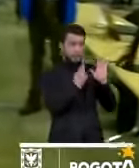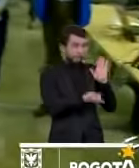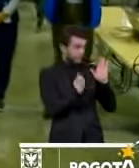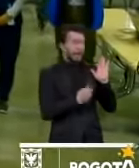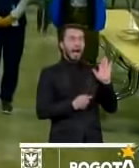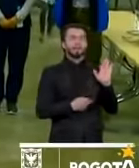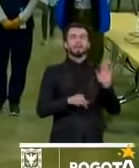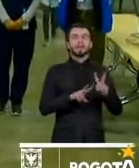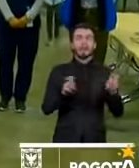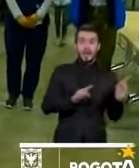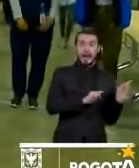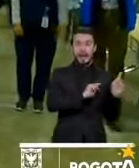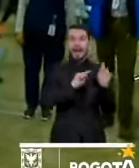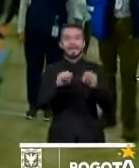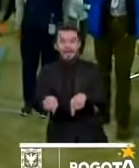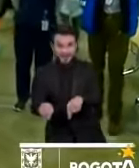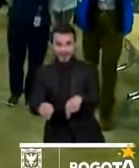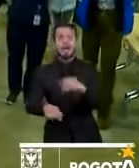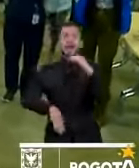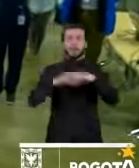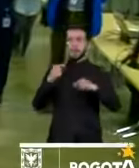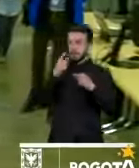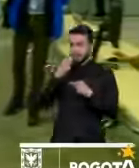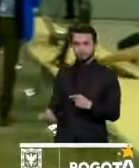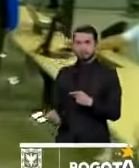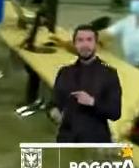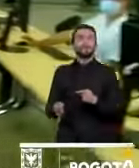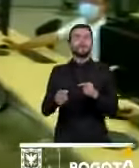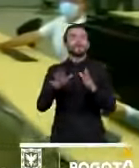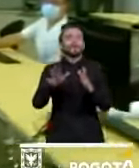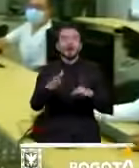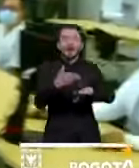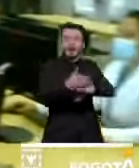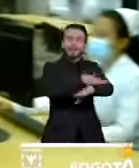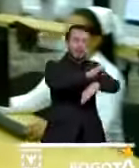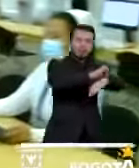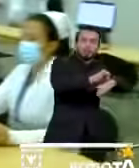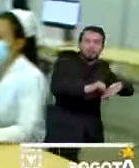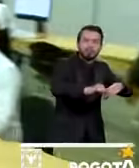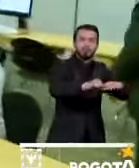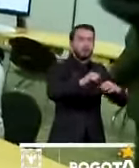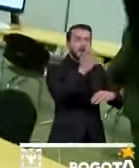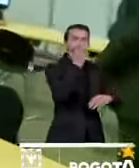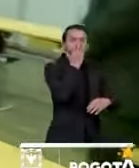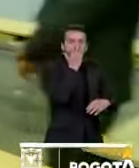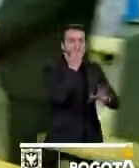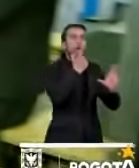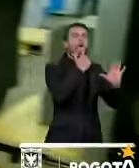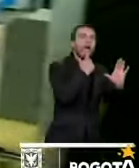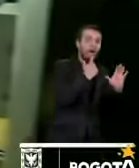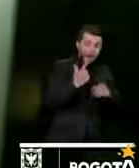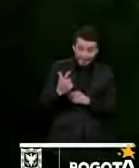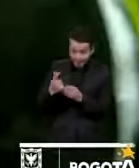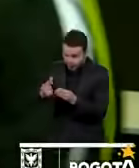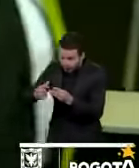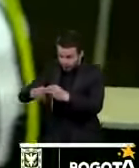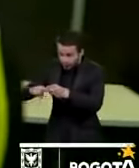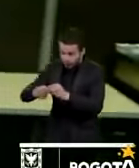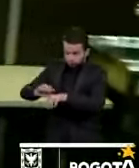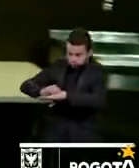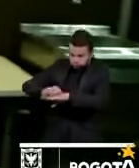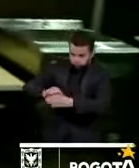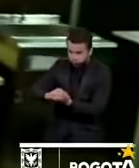sucio. Aquí es donde se lavan los elementos que fueron utilizados por el paciente, y también está la estación de